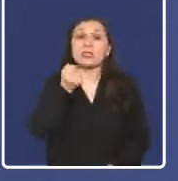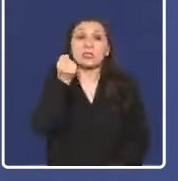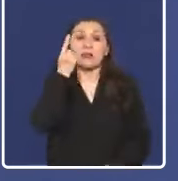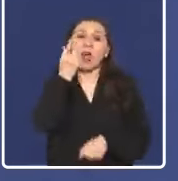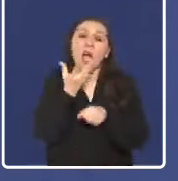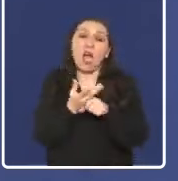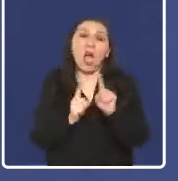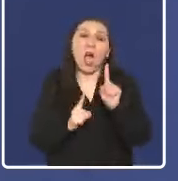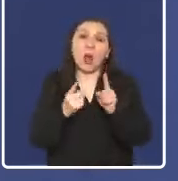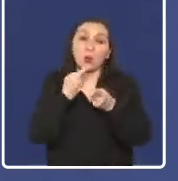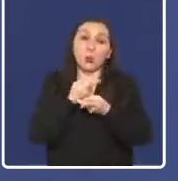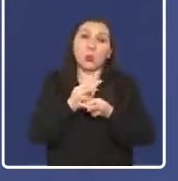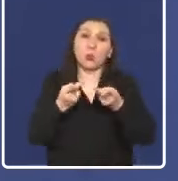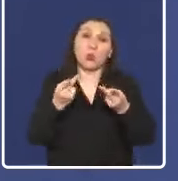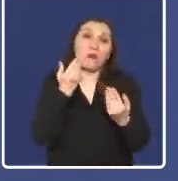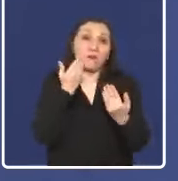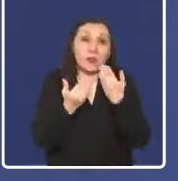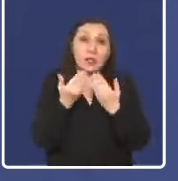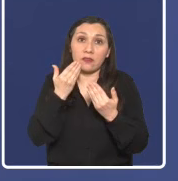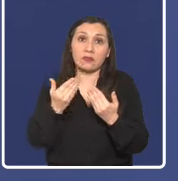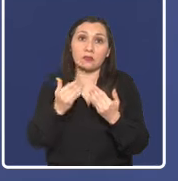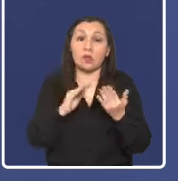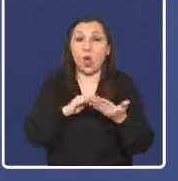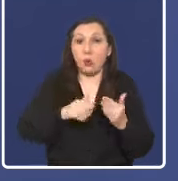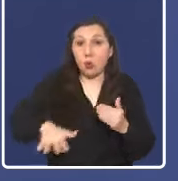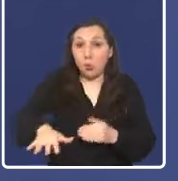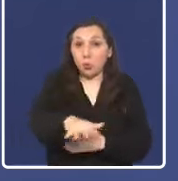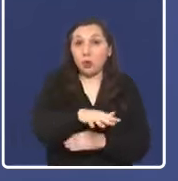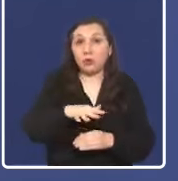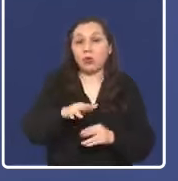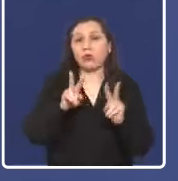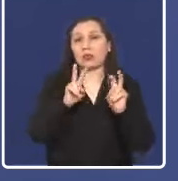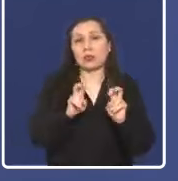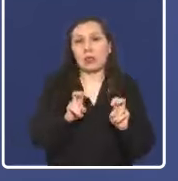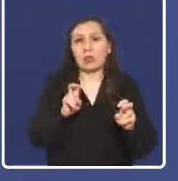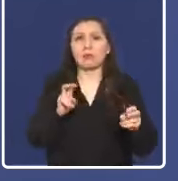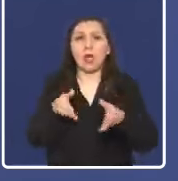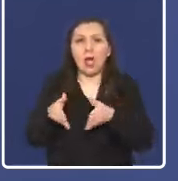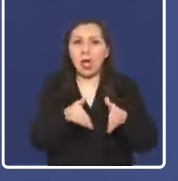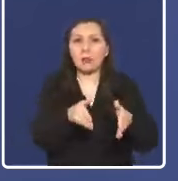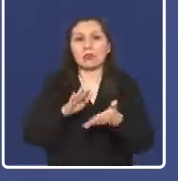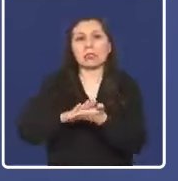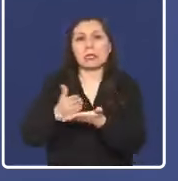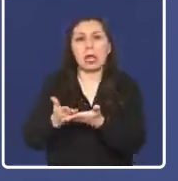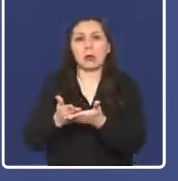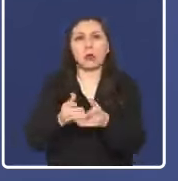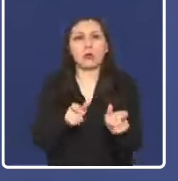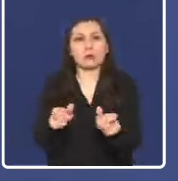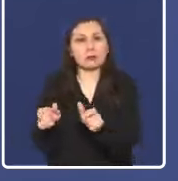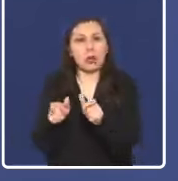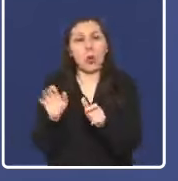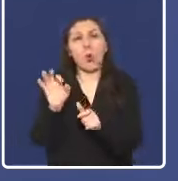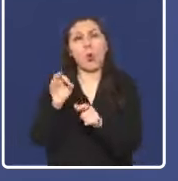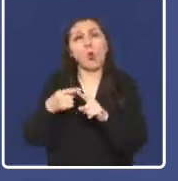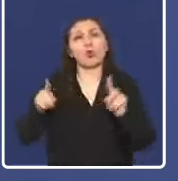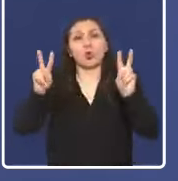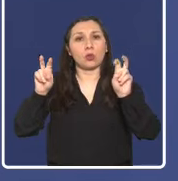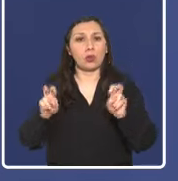si existe algún anuncio en beneficio de nuestra comunidad, ya sea en términos de conectividad, salud, seguridad... ¿U